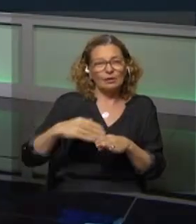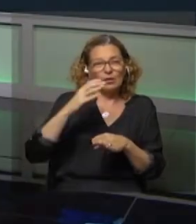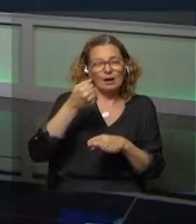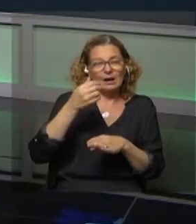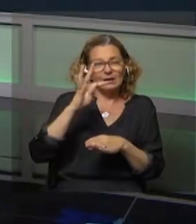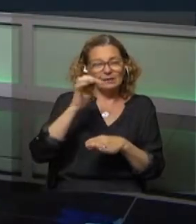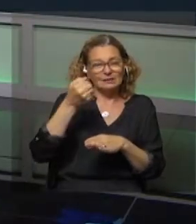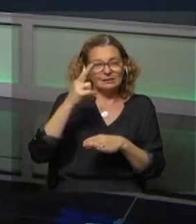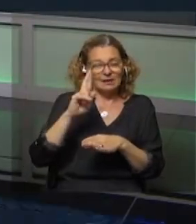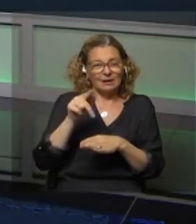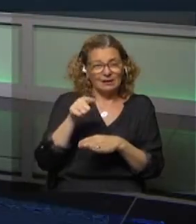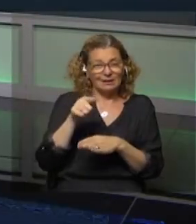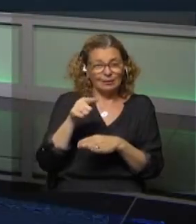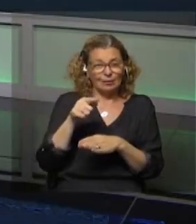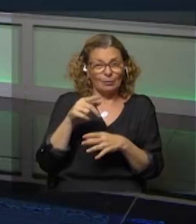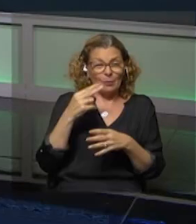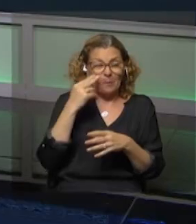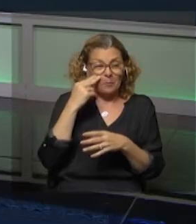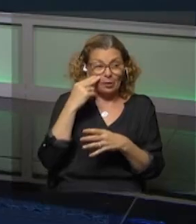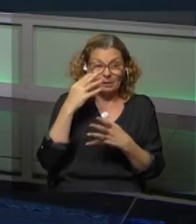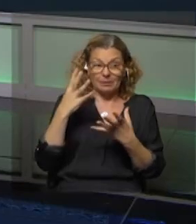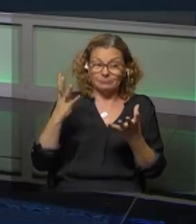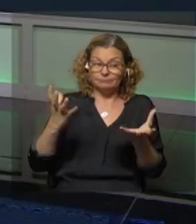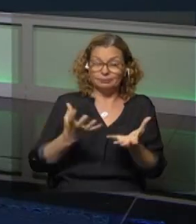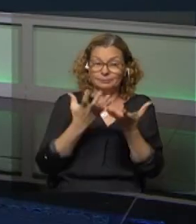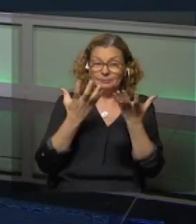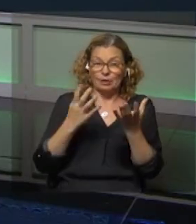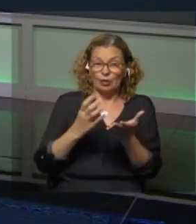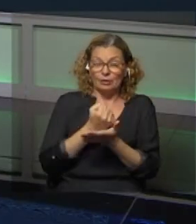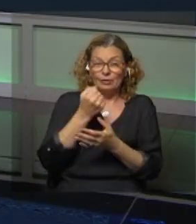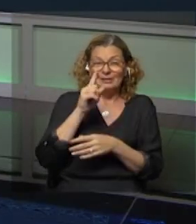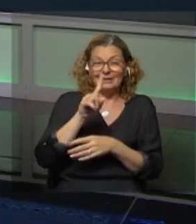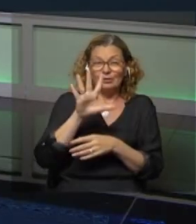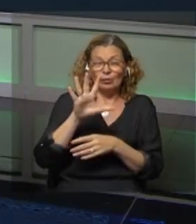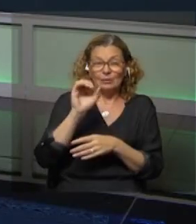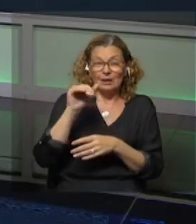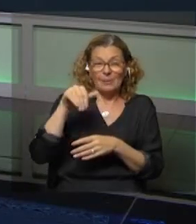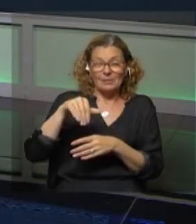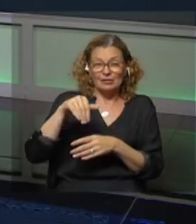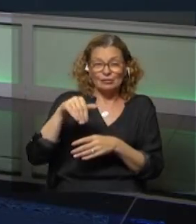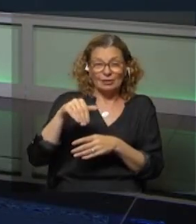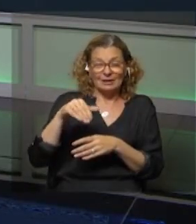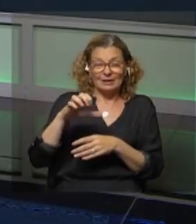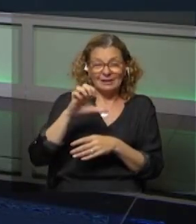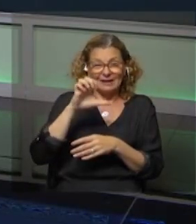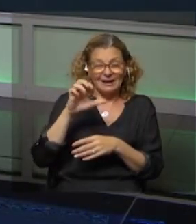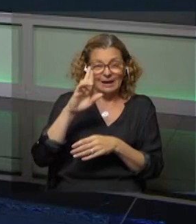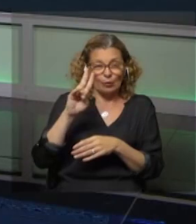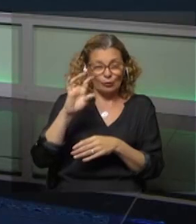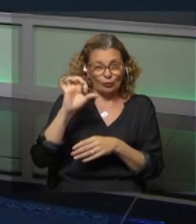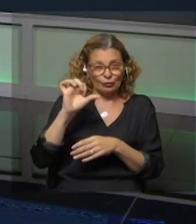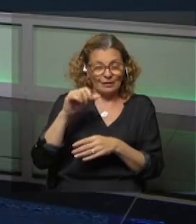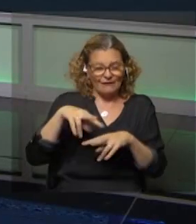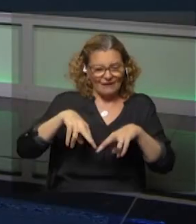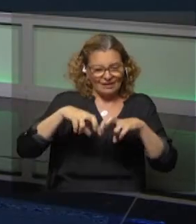Qatar esto ha sido un verdadero escándalo le han encontrado 150 millones de euros a estas personas en investigaciones que se han